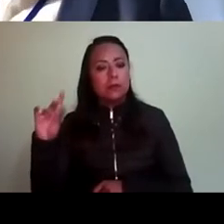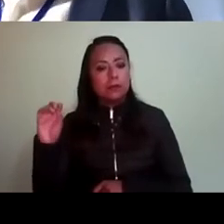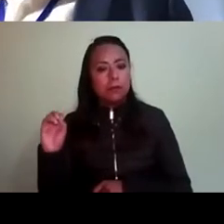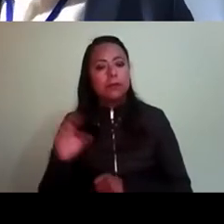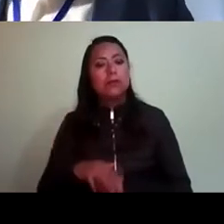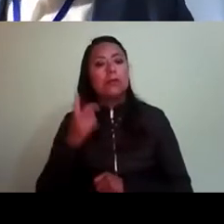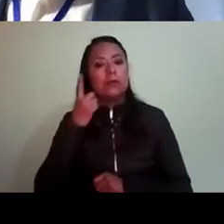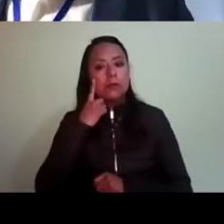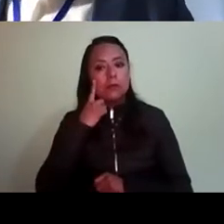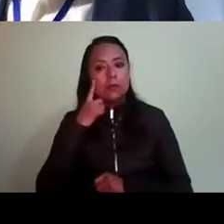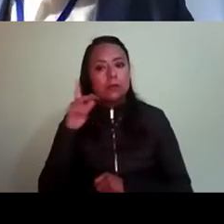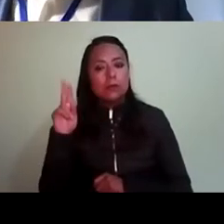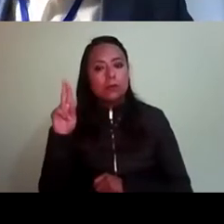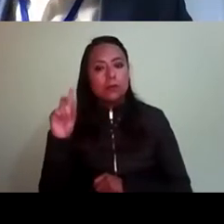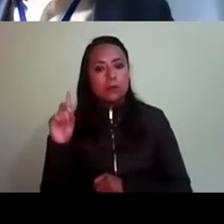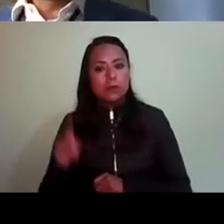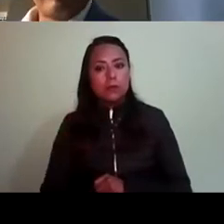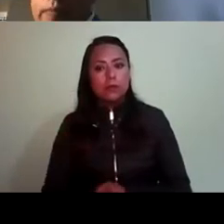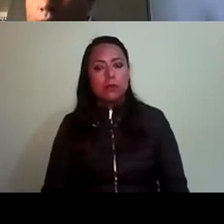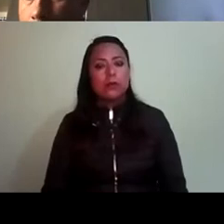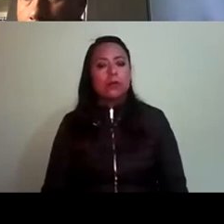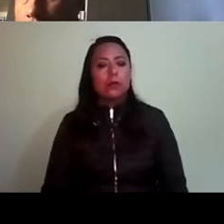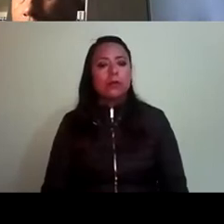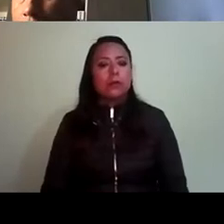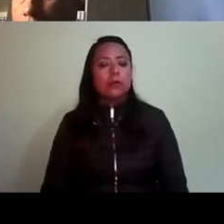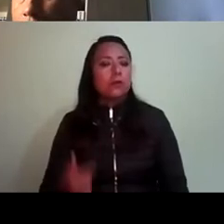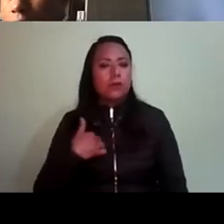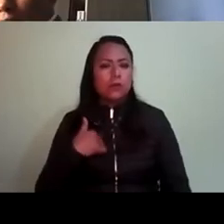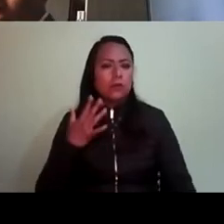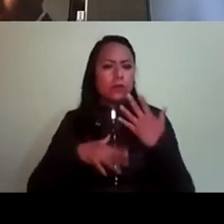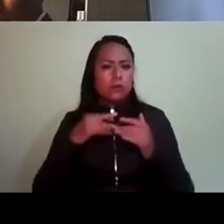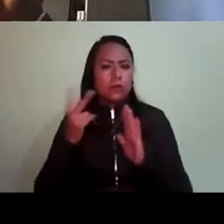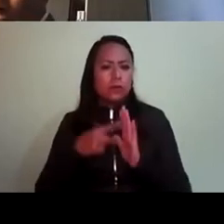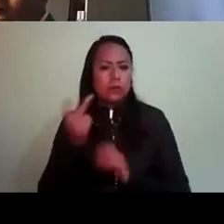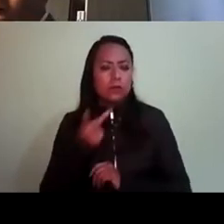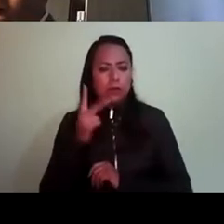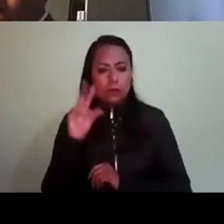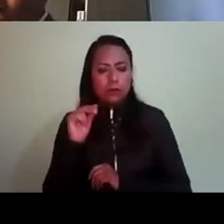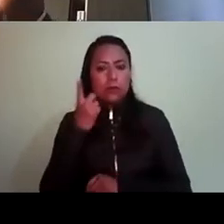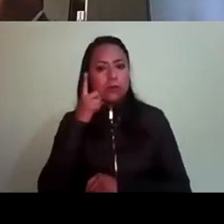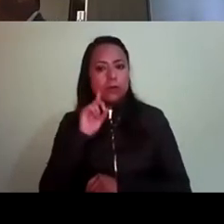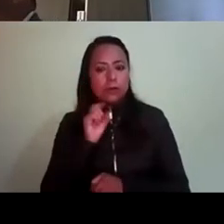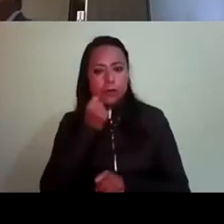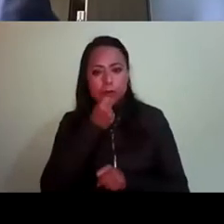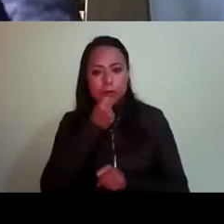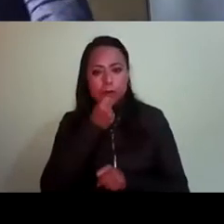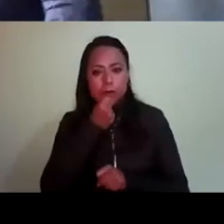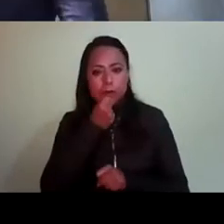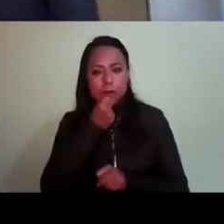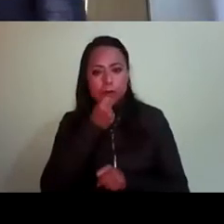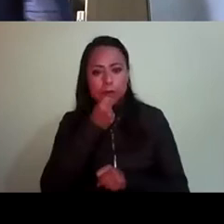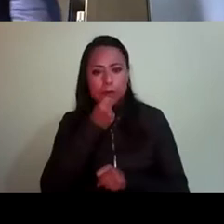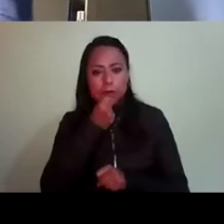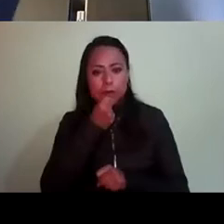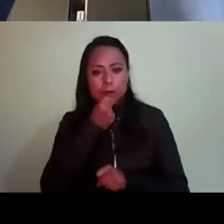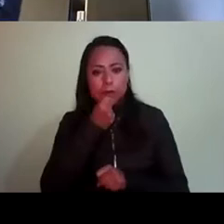No voy a hacer uso de mi derecho de réplica, diputada secretaria. Está bien, entonces ya no lo